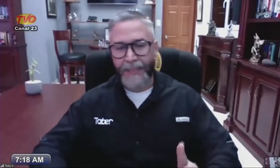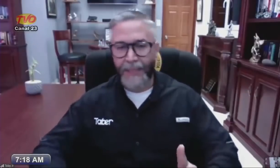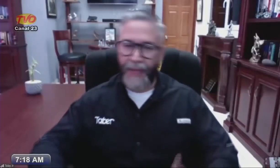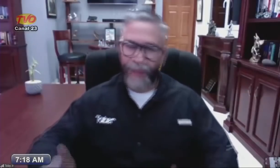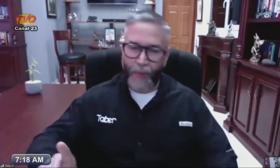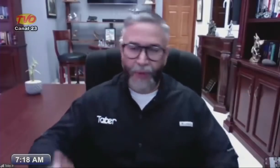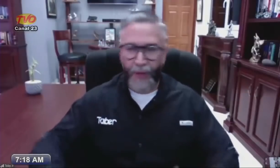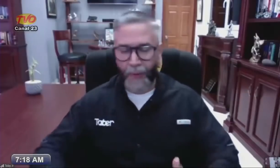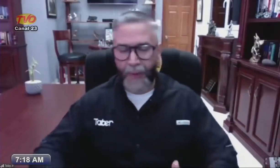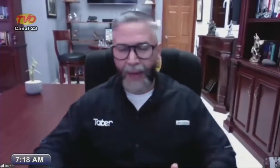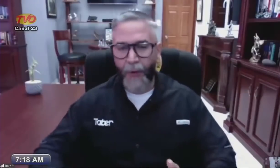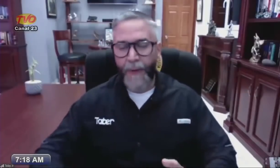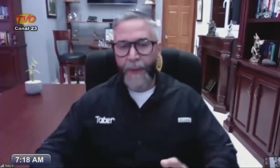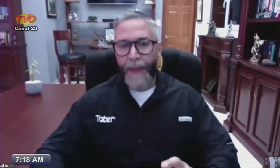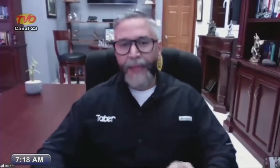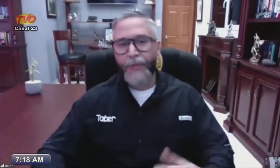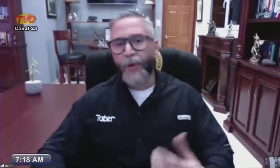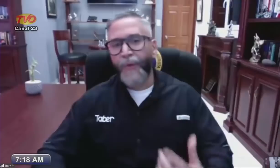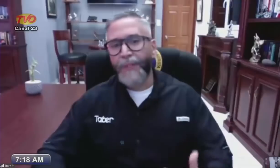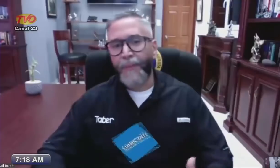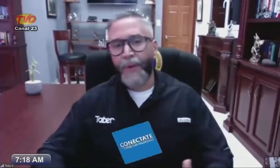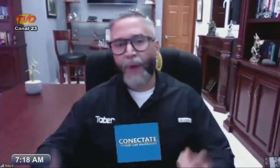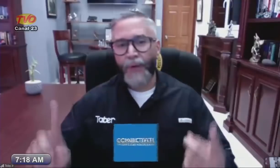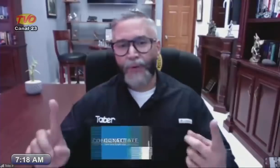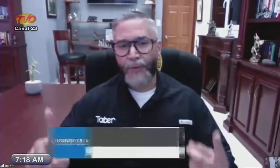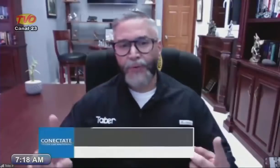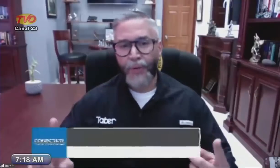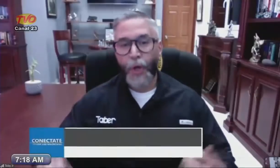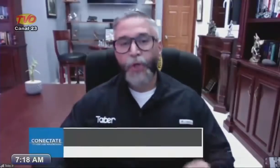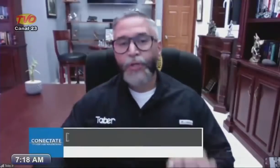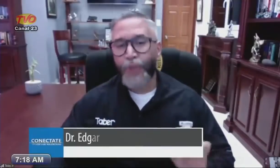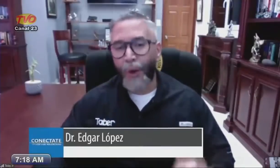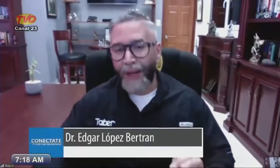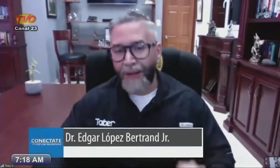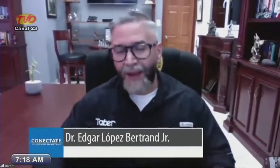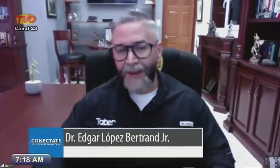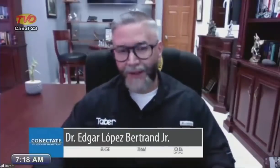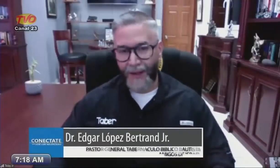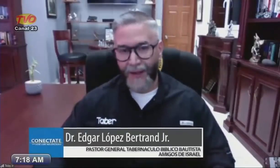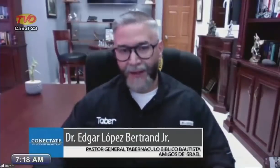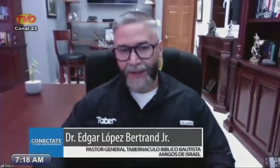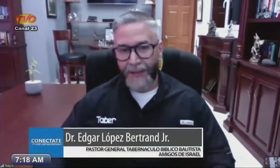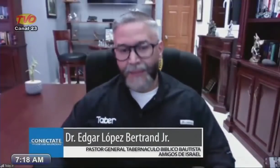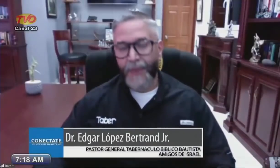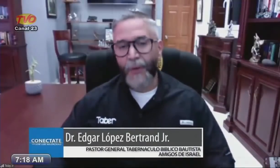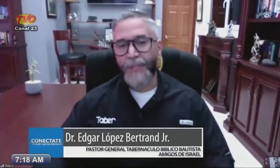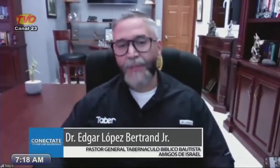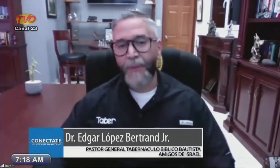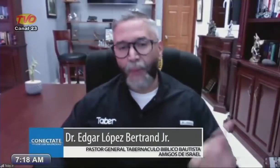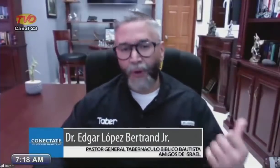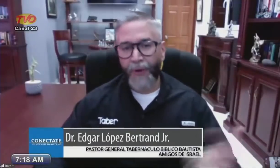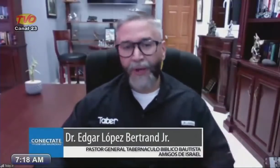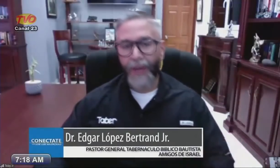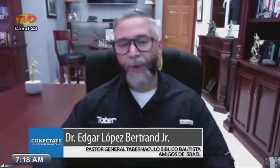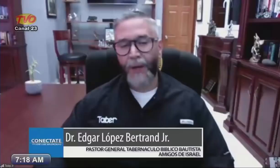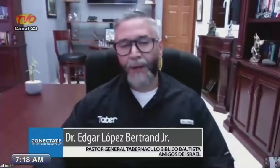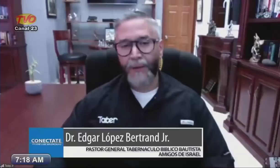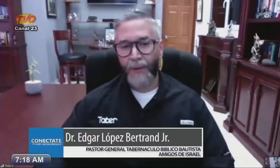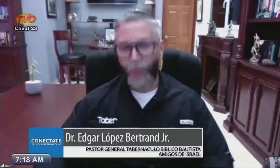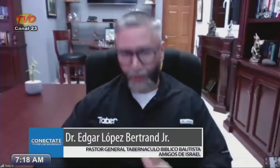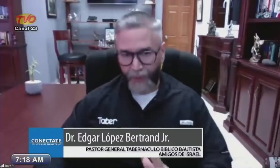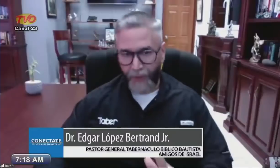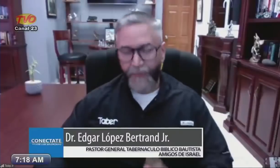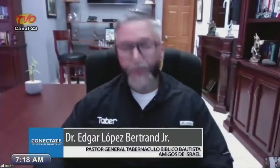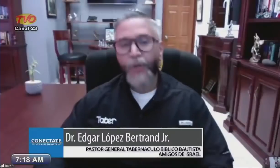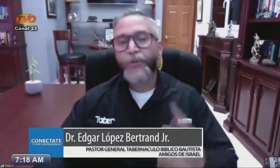gestas el ladrón bueno y lo malo jesús le ofrece perdón a los dos sólo el inteligente se perdonó a sí mismo por no haber creído en